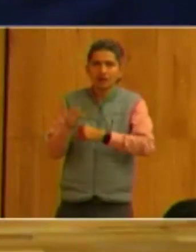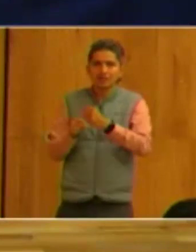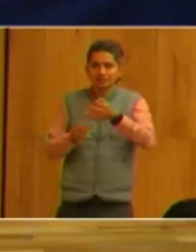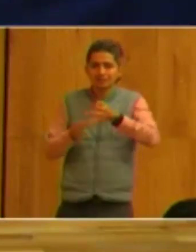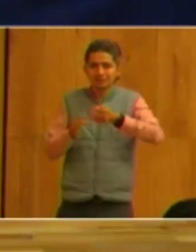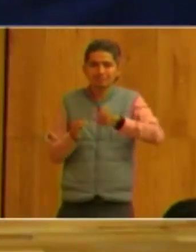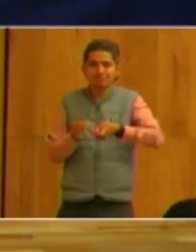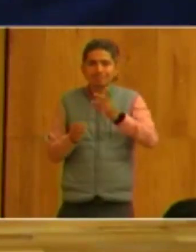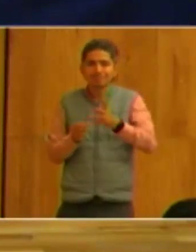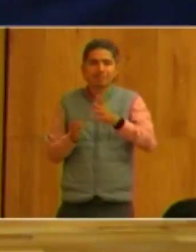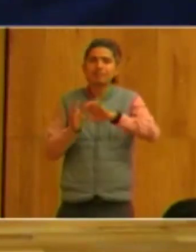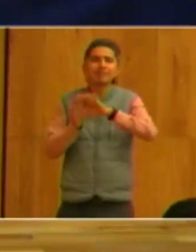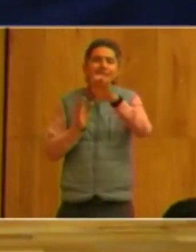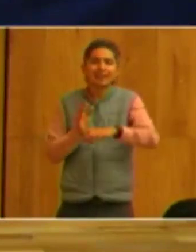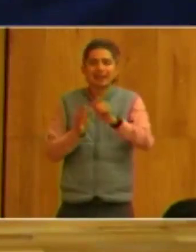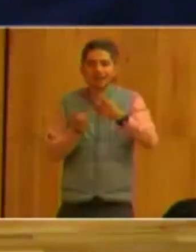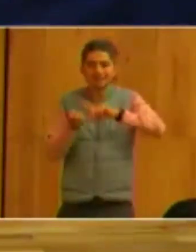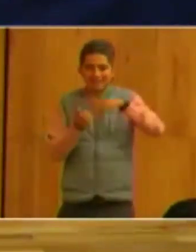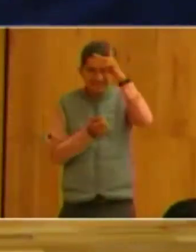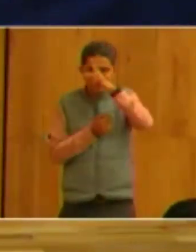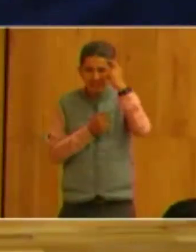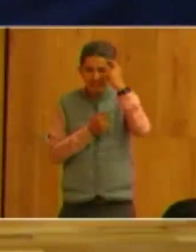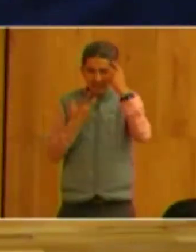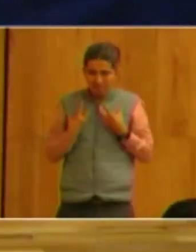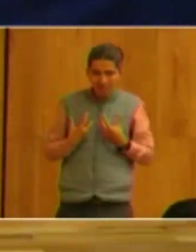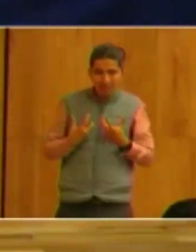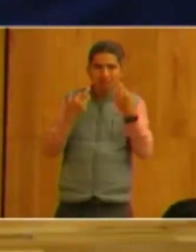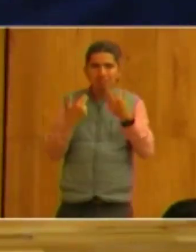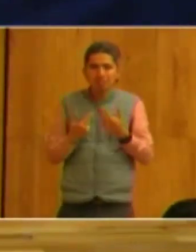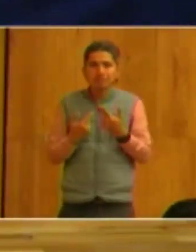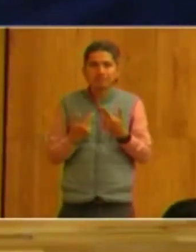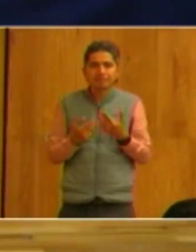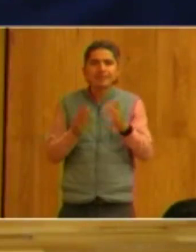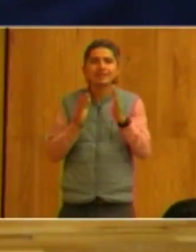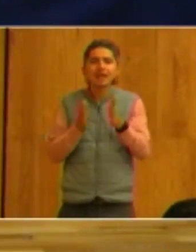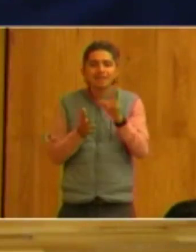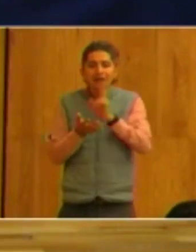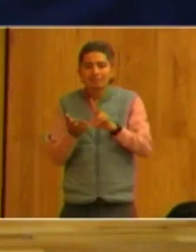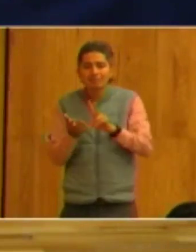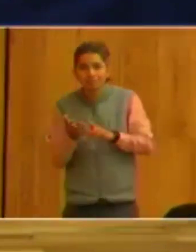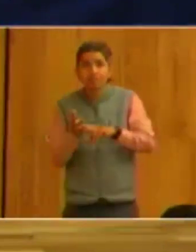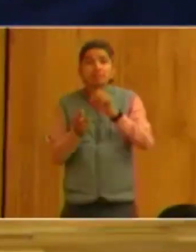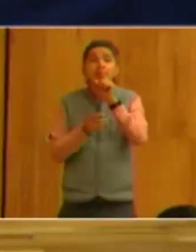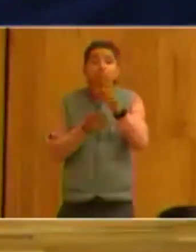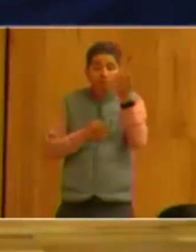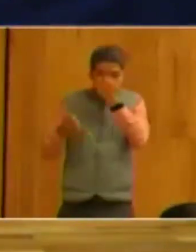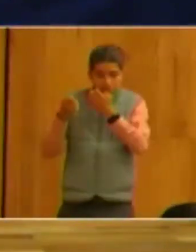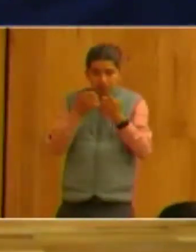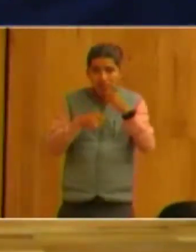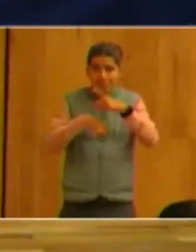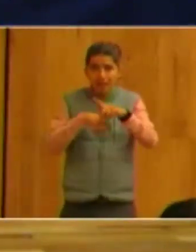por ejemplo, el daño psicológico, que ya está incluso cuantificado, porque también en la sentencia el daño puede